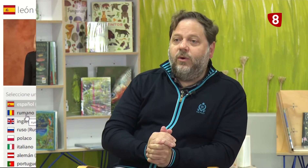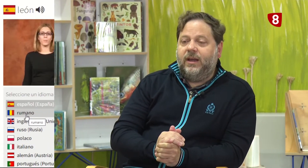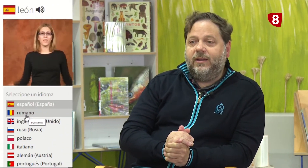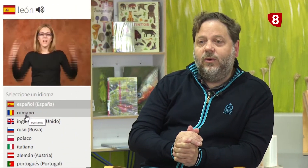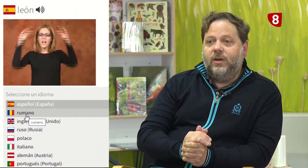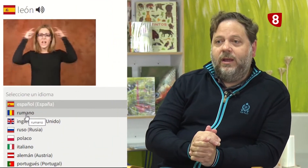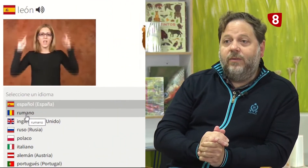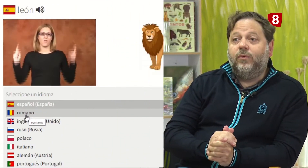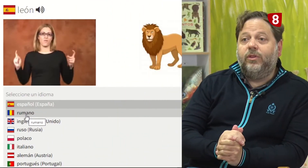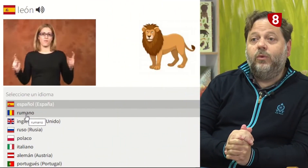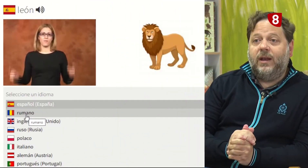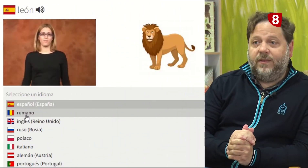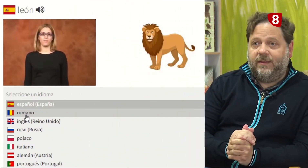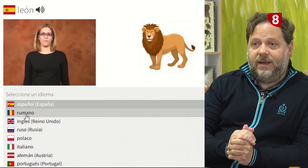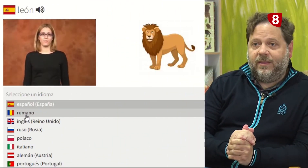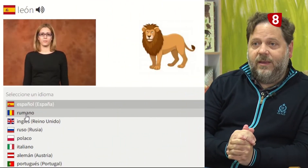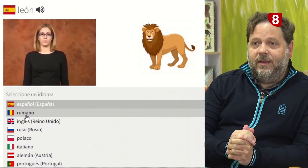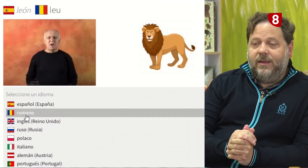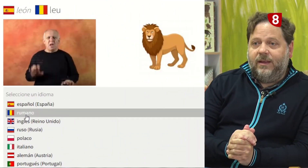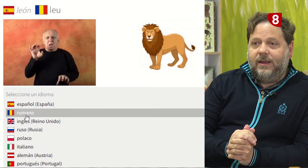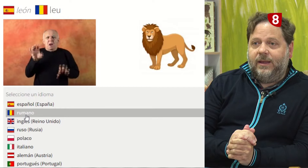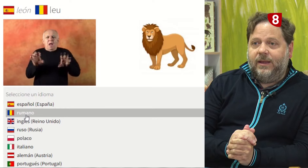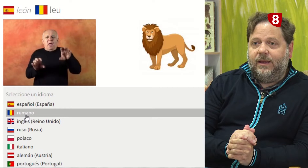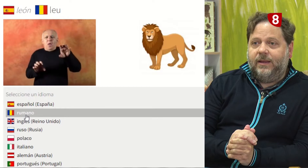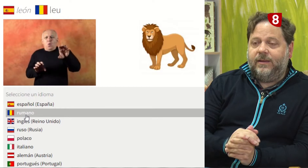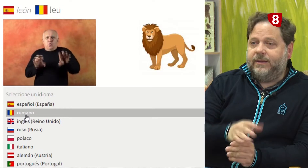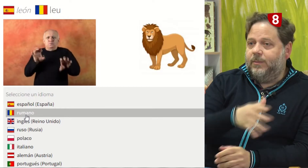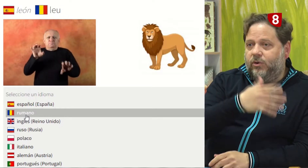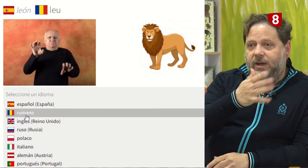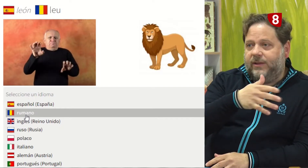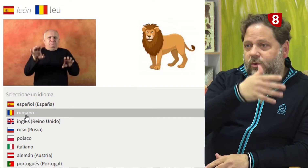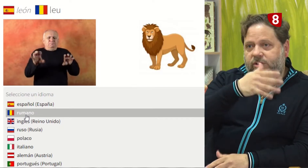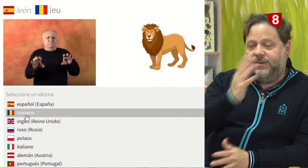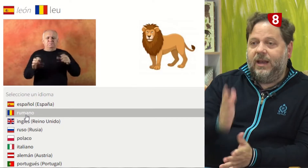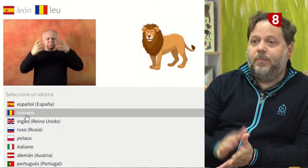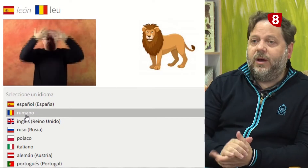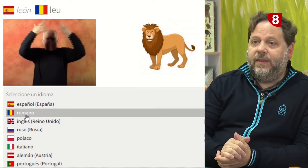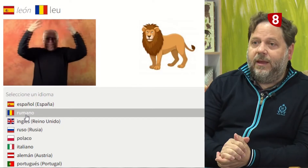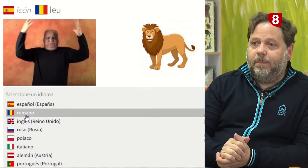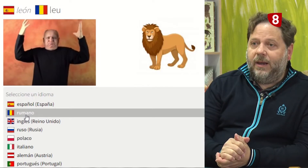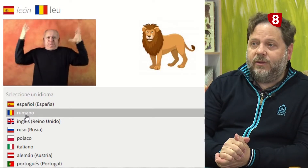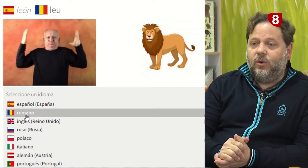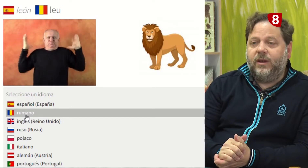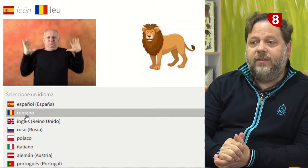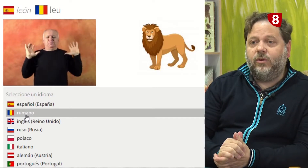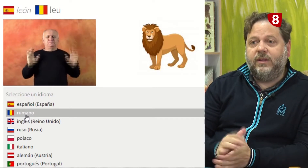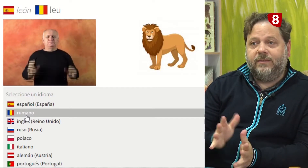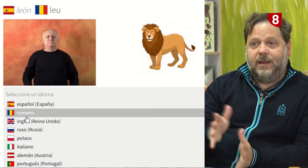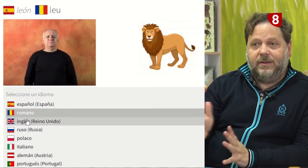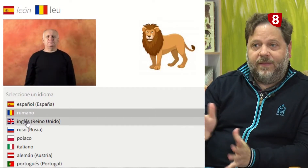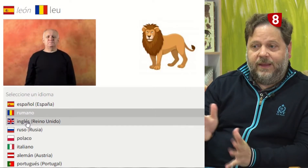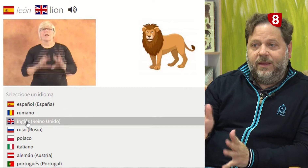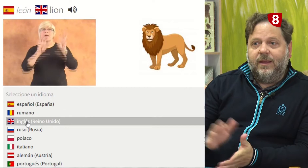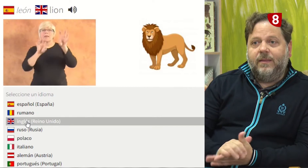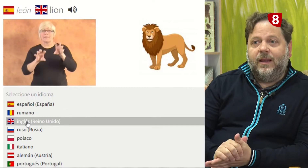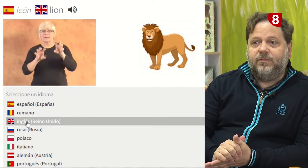signos se ha ido creando en función de una necesidad. Ya tenemos relatos desde la época de Platón, Aristóteles,